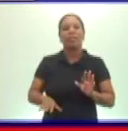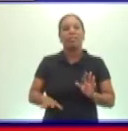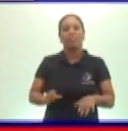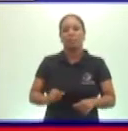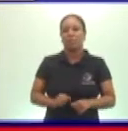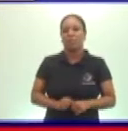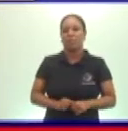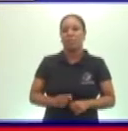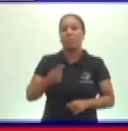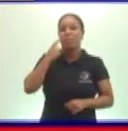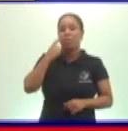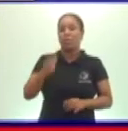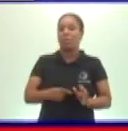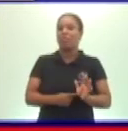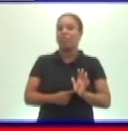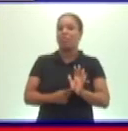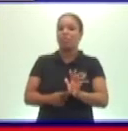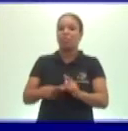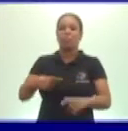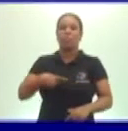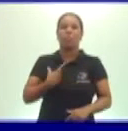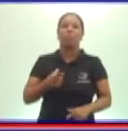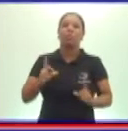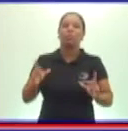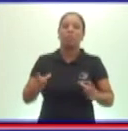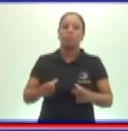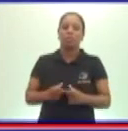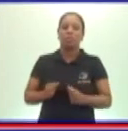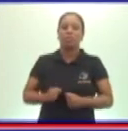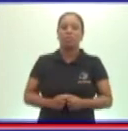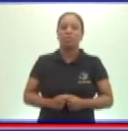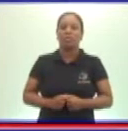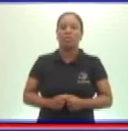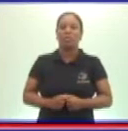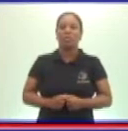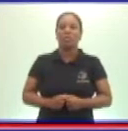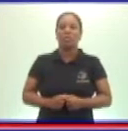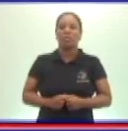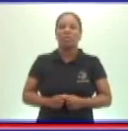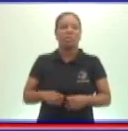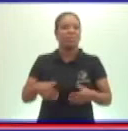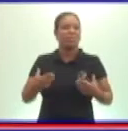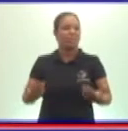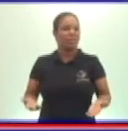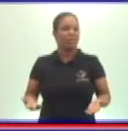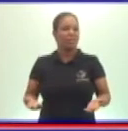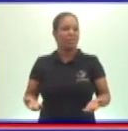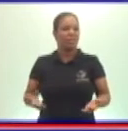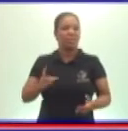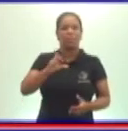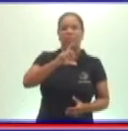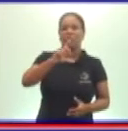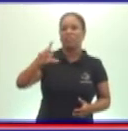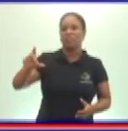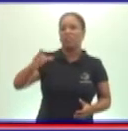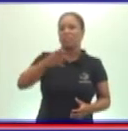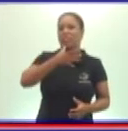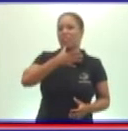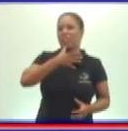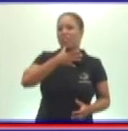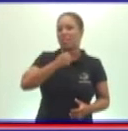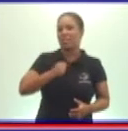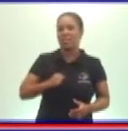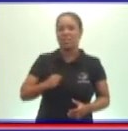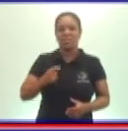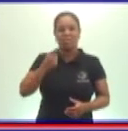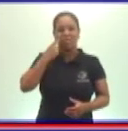de la representación de cultura política. ¿Qué es? Tomamos la definición de Fidel. Fidel, si bien